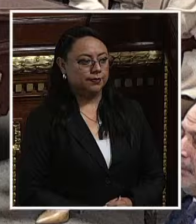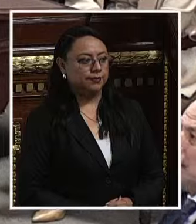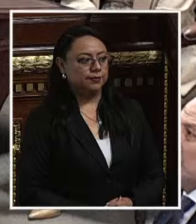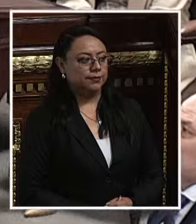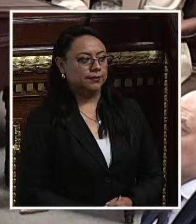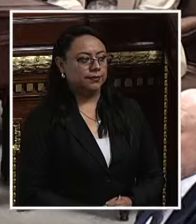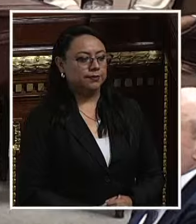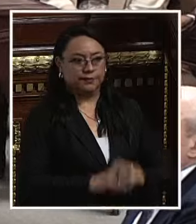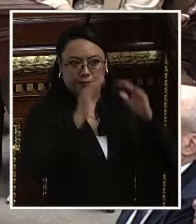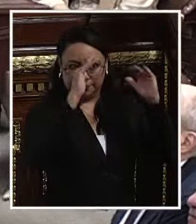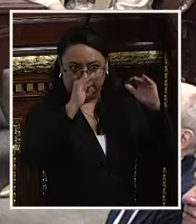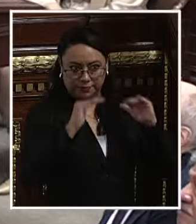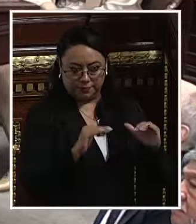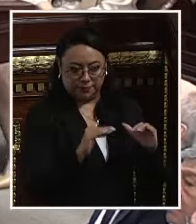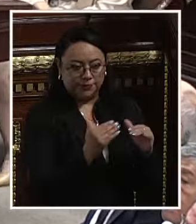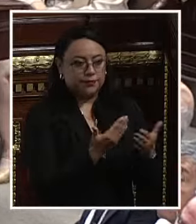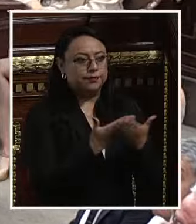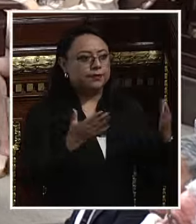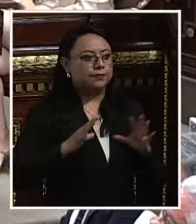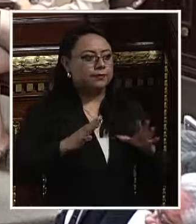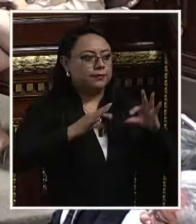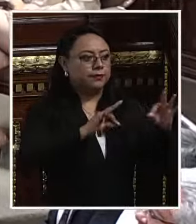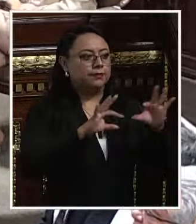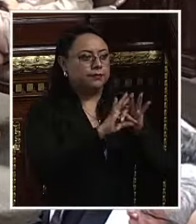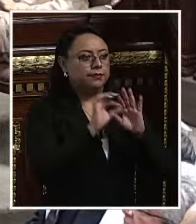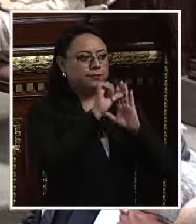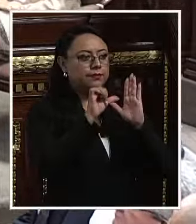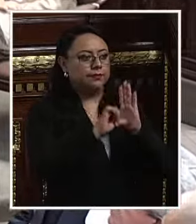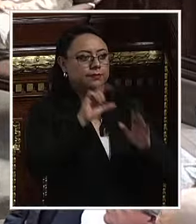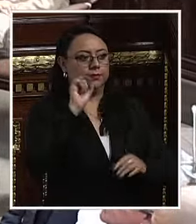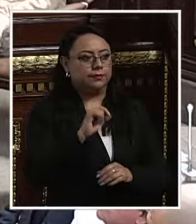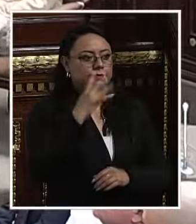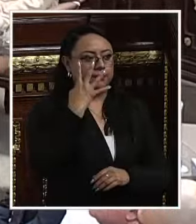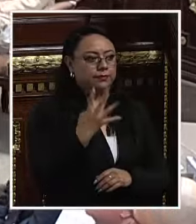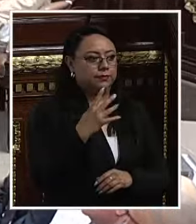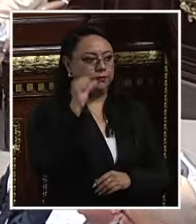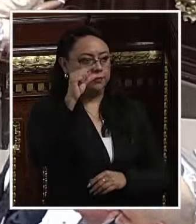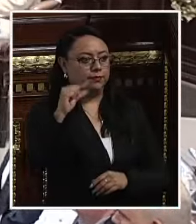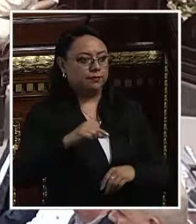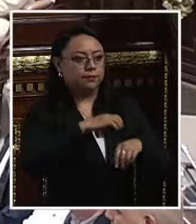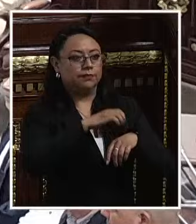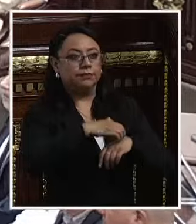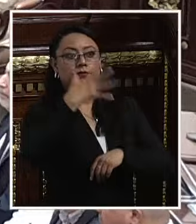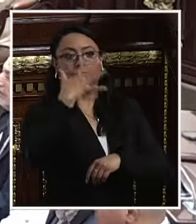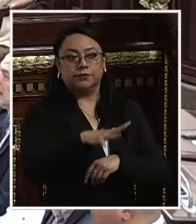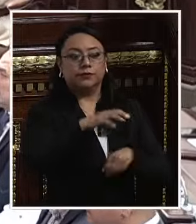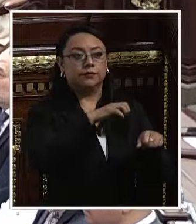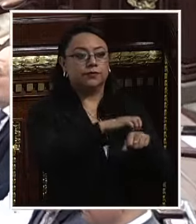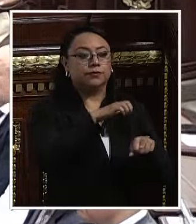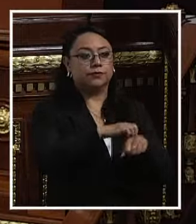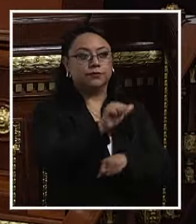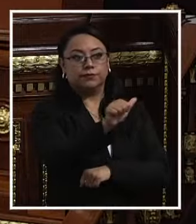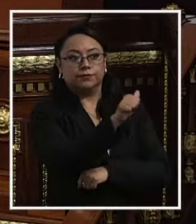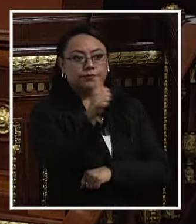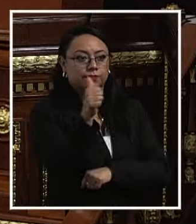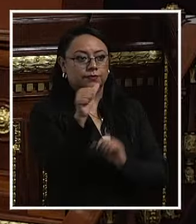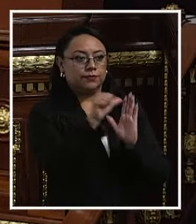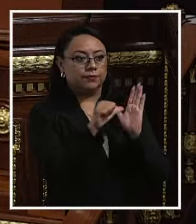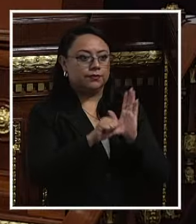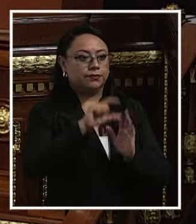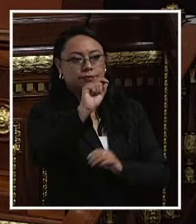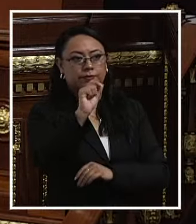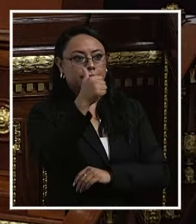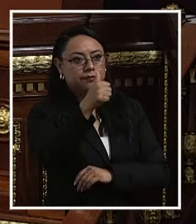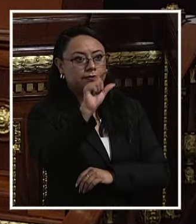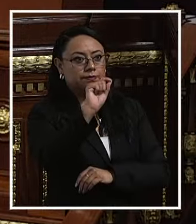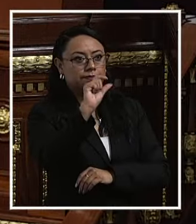A continuación, con fundamento en el artículo 24, párrafos décimo y décimo primero, 26 y 27